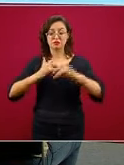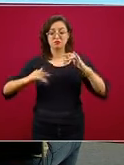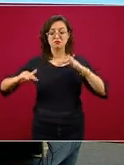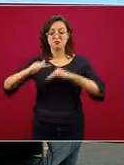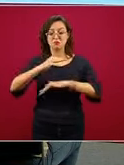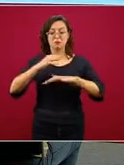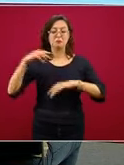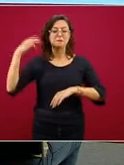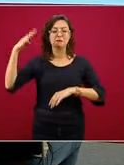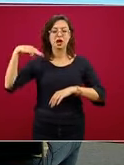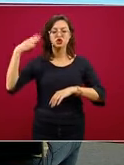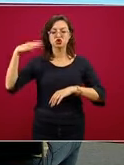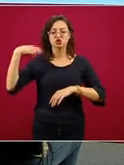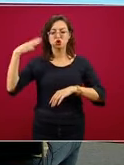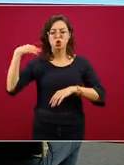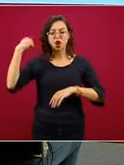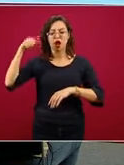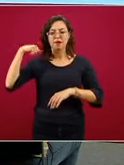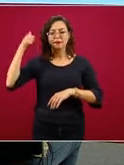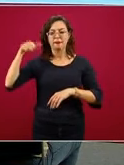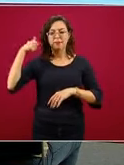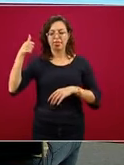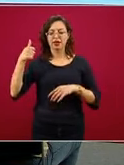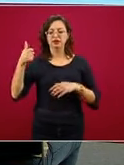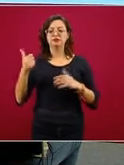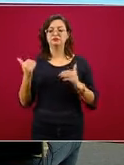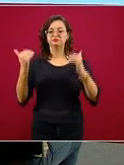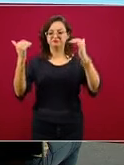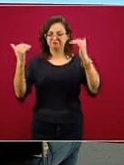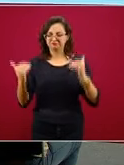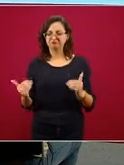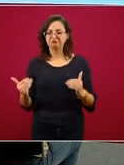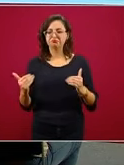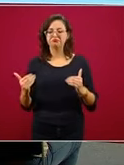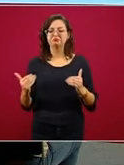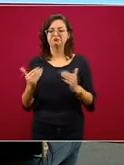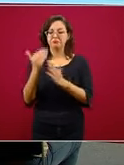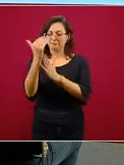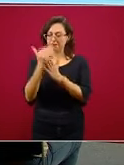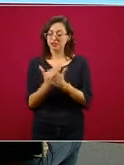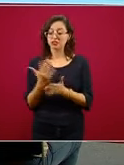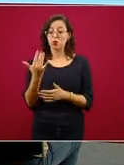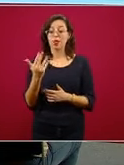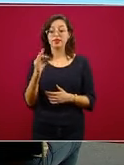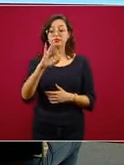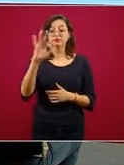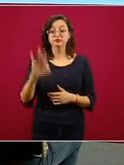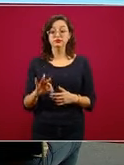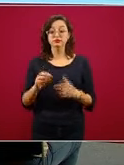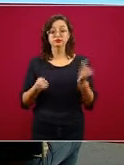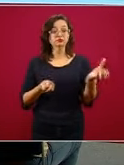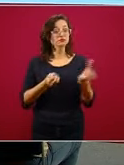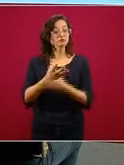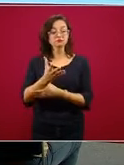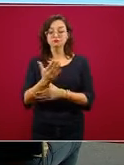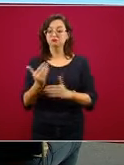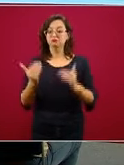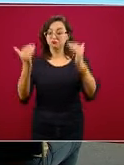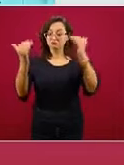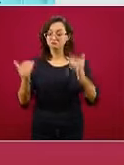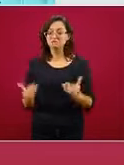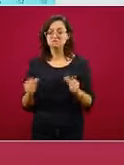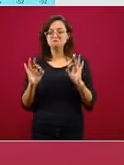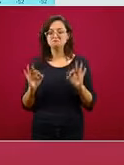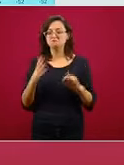todavía marzo, aquí ya estamos en abril, alcanzó 55% de reducción. Aquí es positivo que haya un número